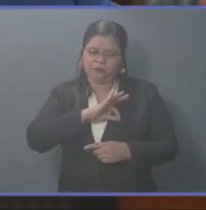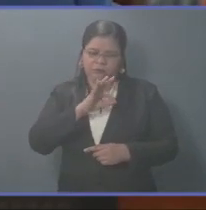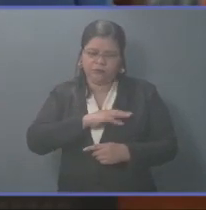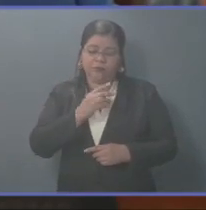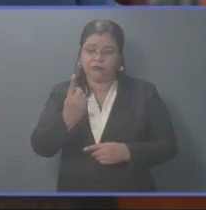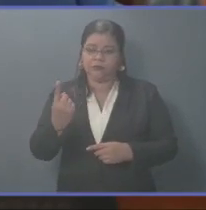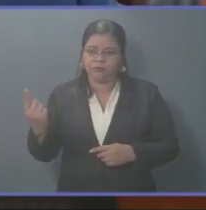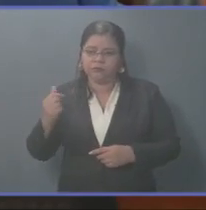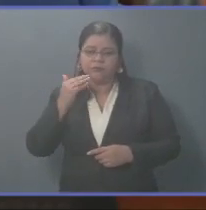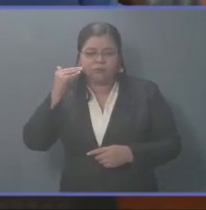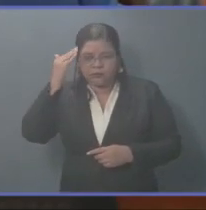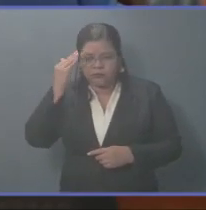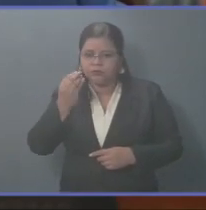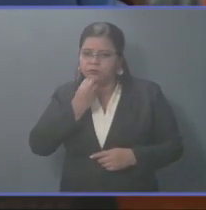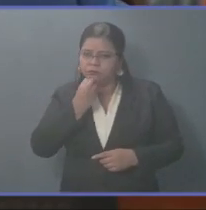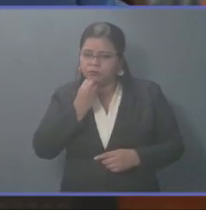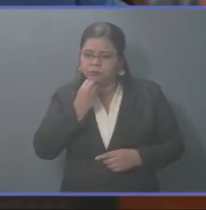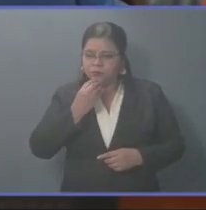creo que